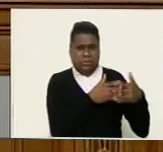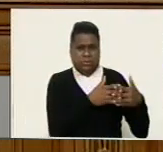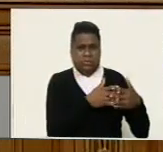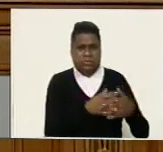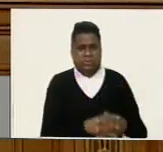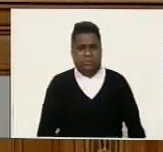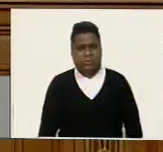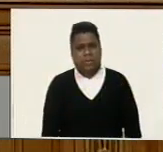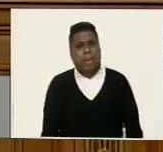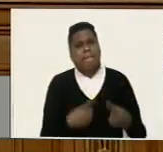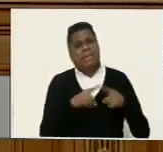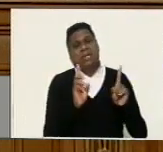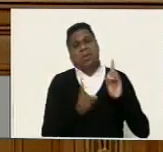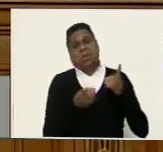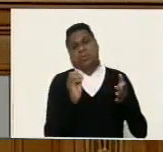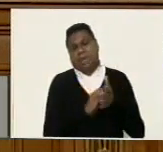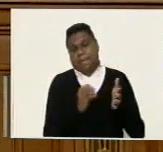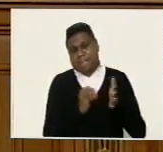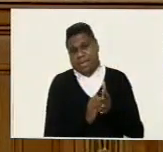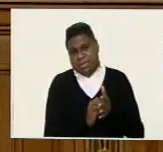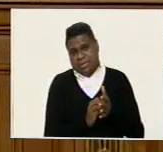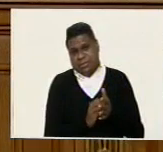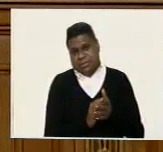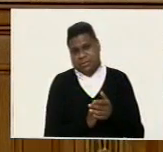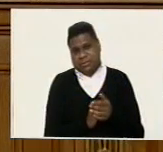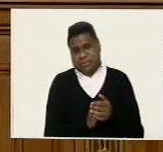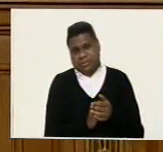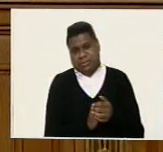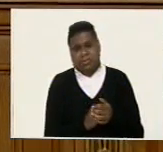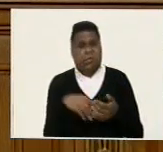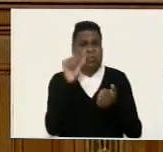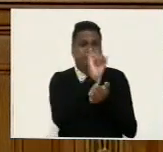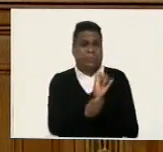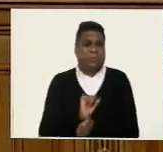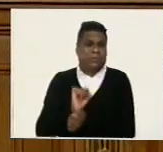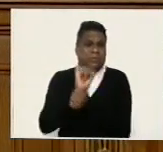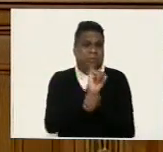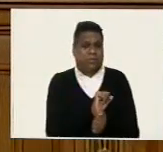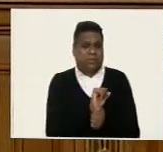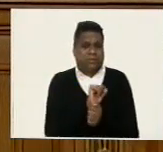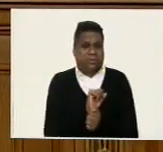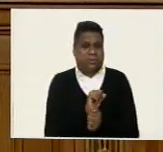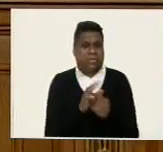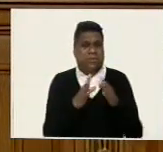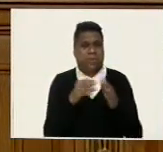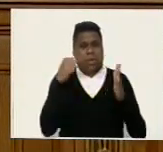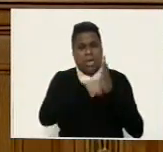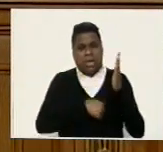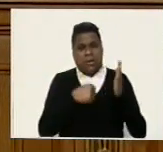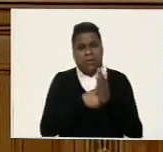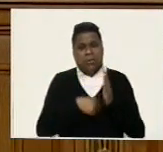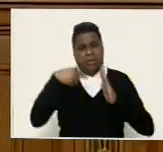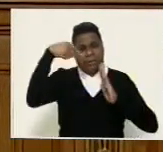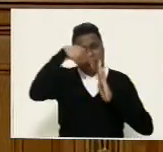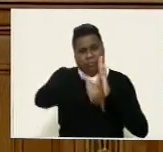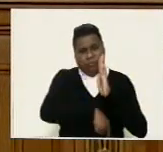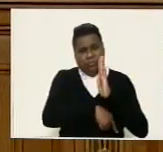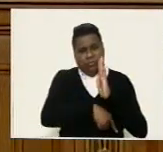pero a veces sus posiciones dictatoriales promovieron luchas democráticas profundas en el